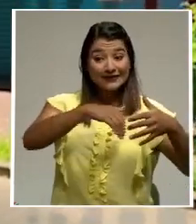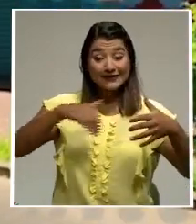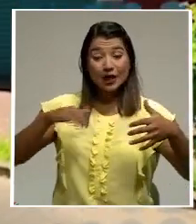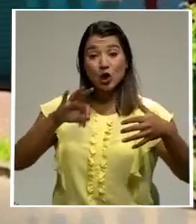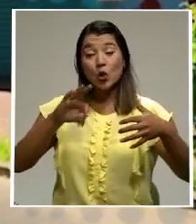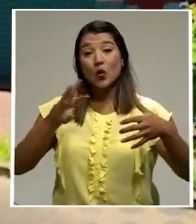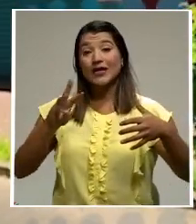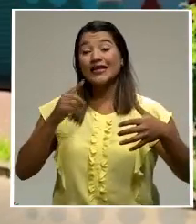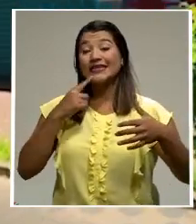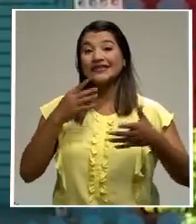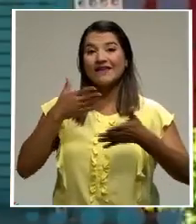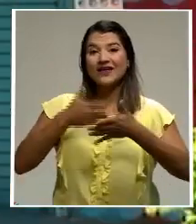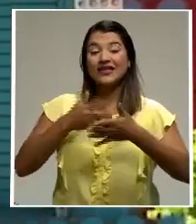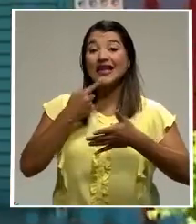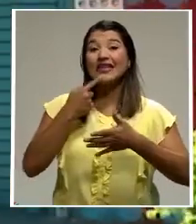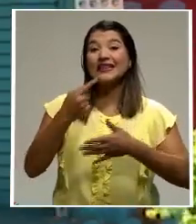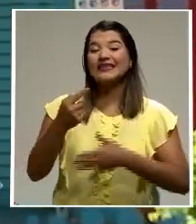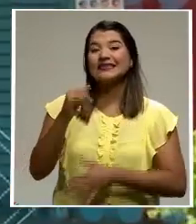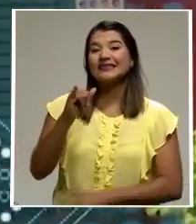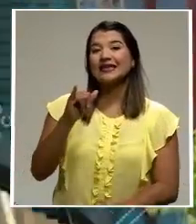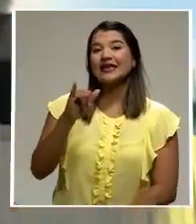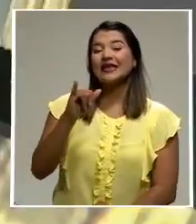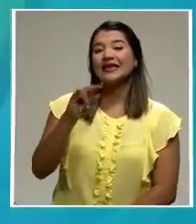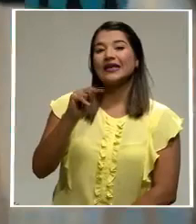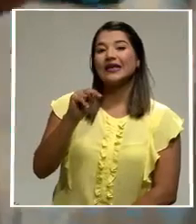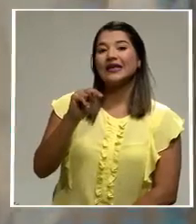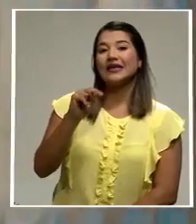Instituto Nacional de Estadísticas y Censos.